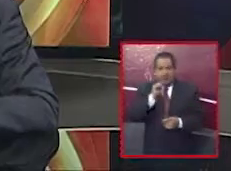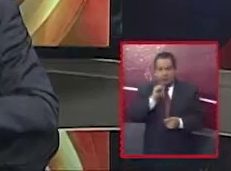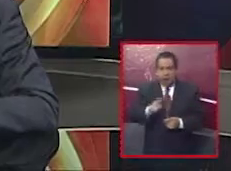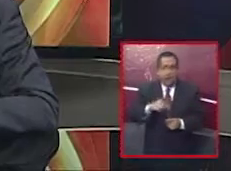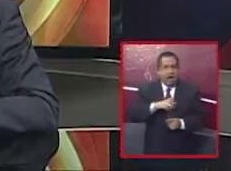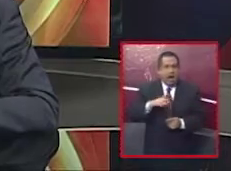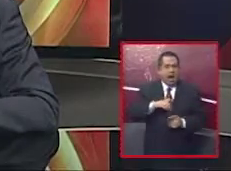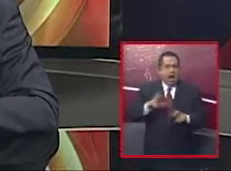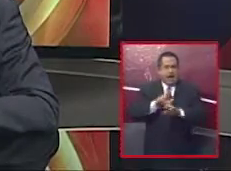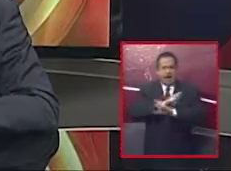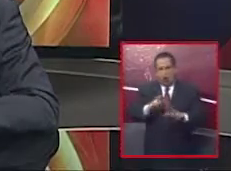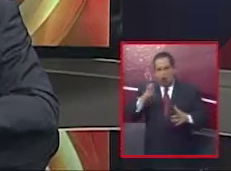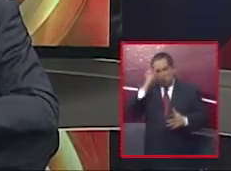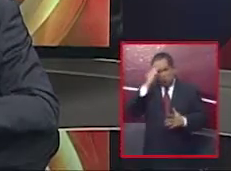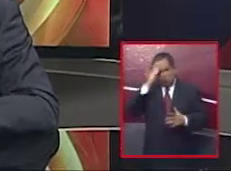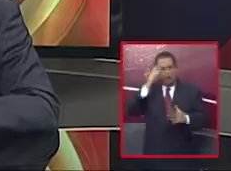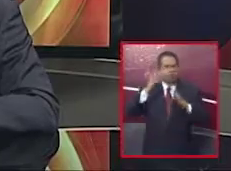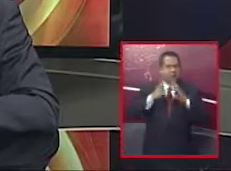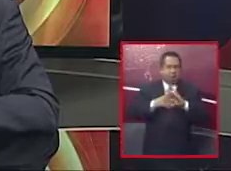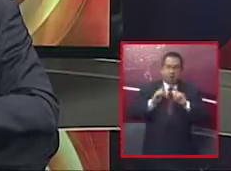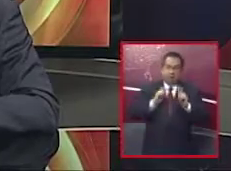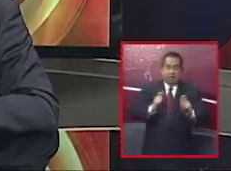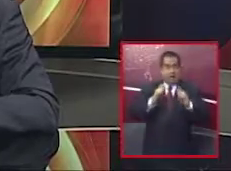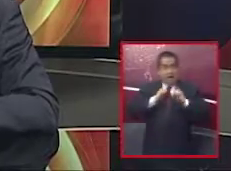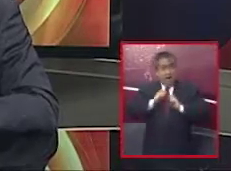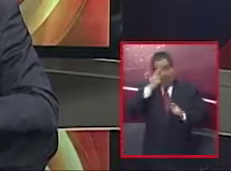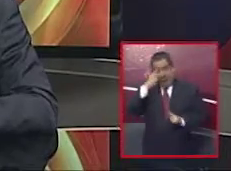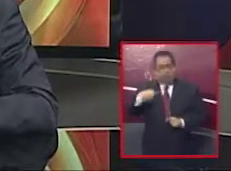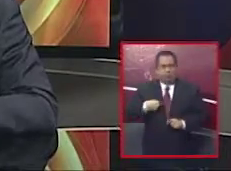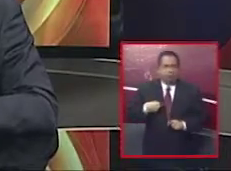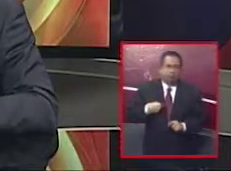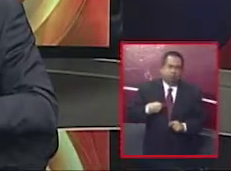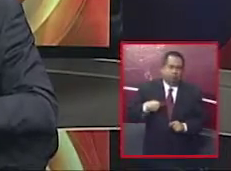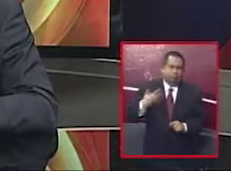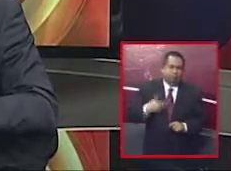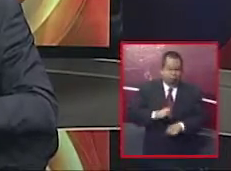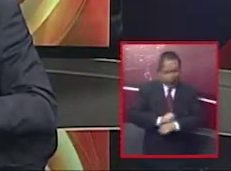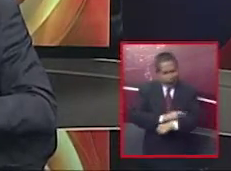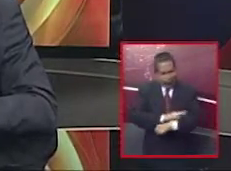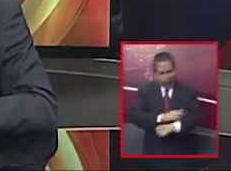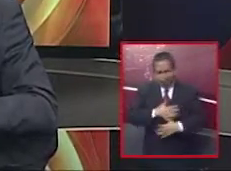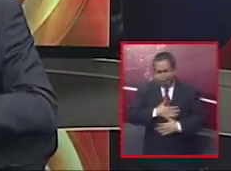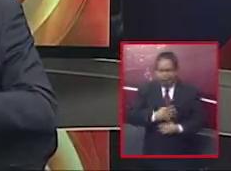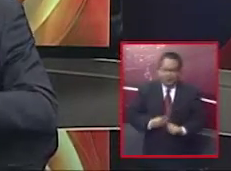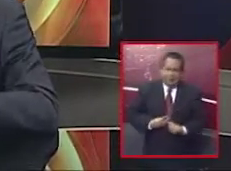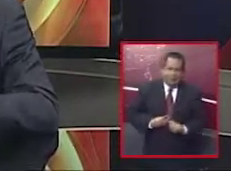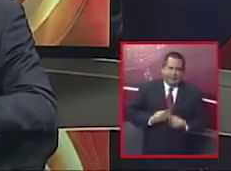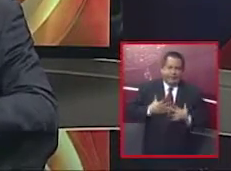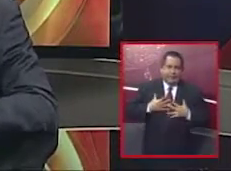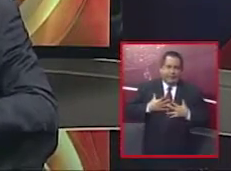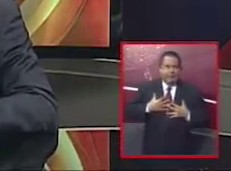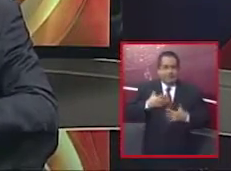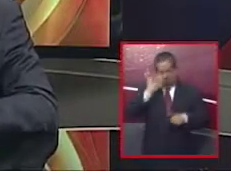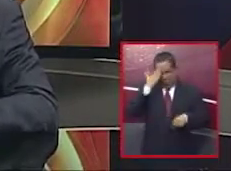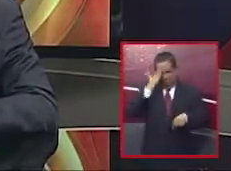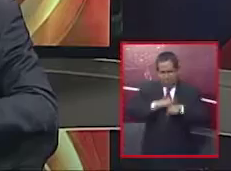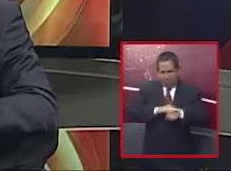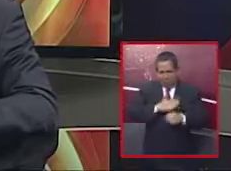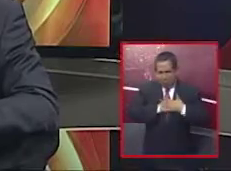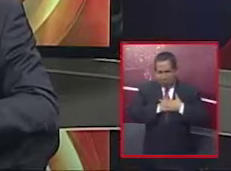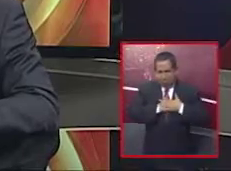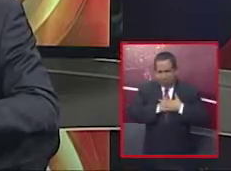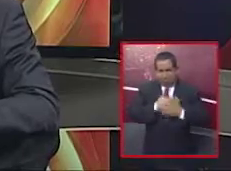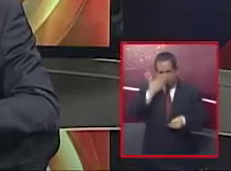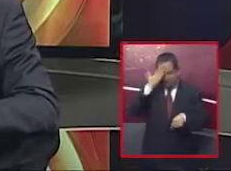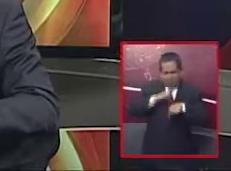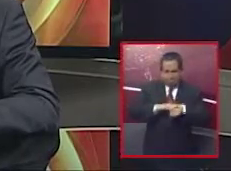un reconocimiento personal hacia un servidor, y eso es de una enorme satisfacción. Eso te queda grabado aquí y desde